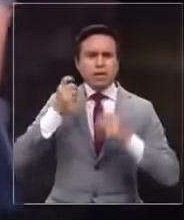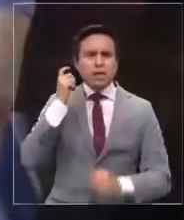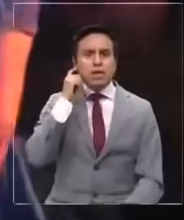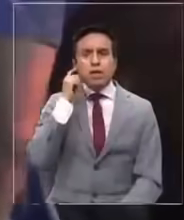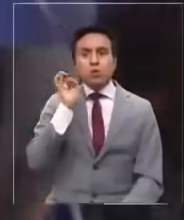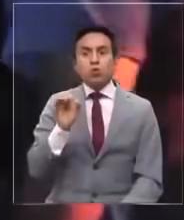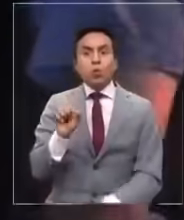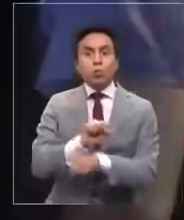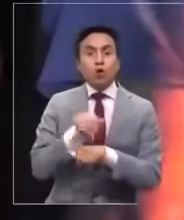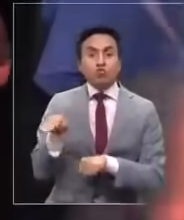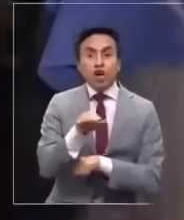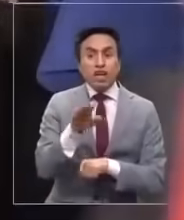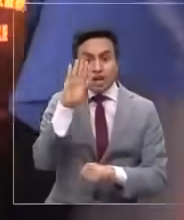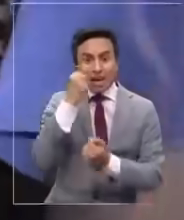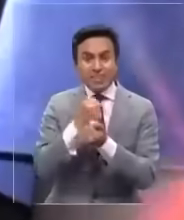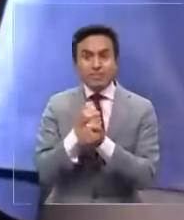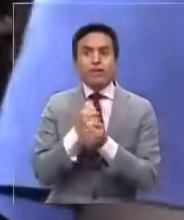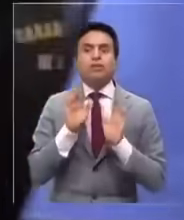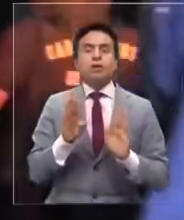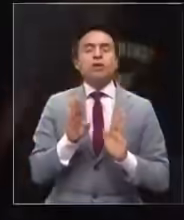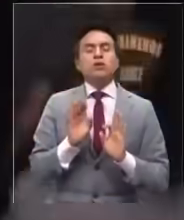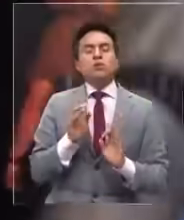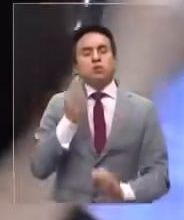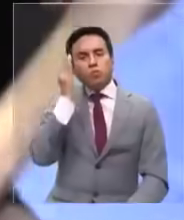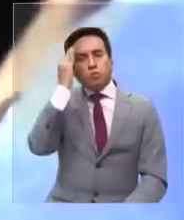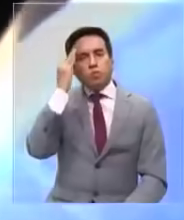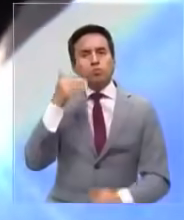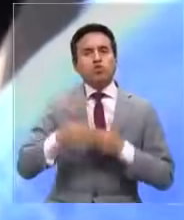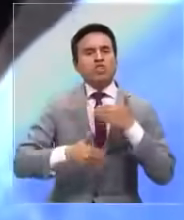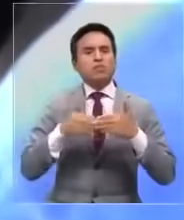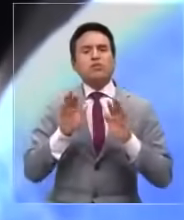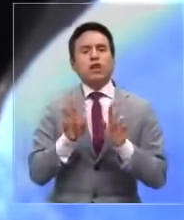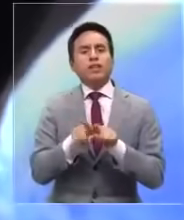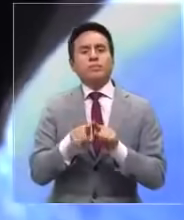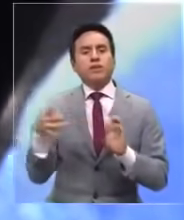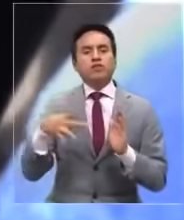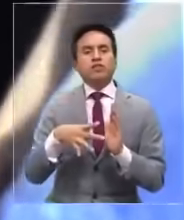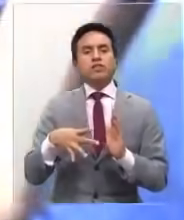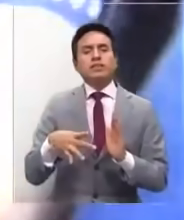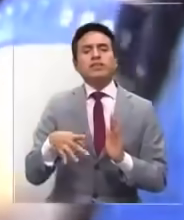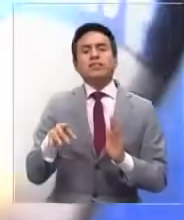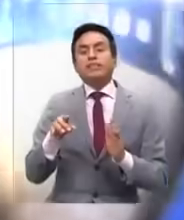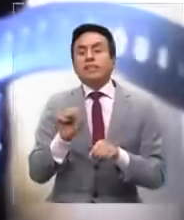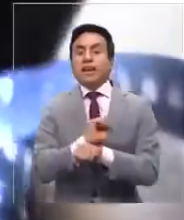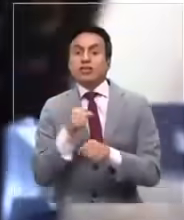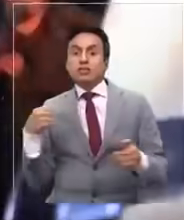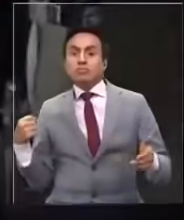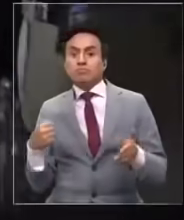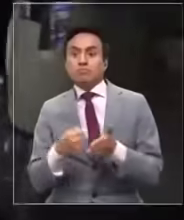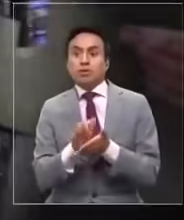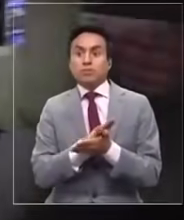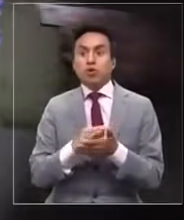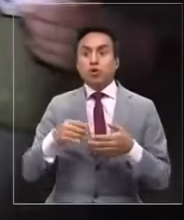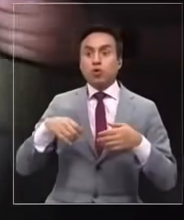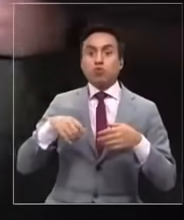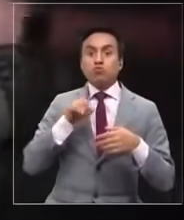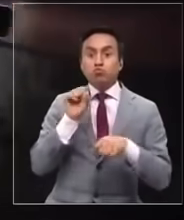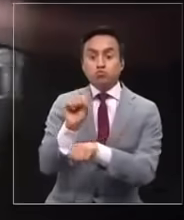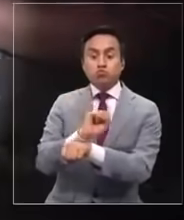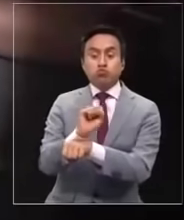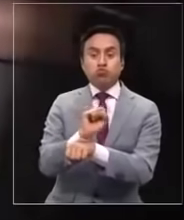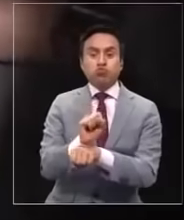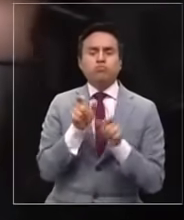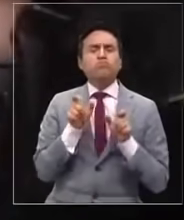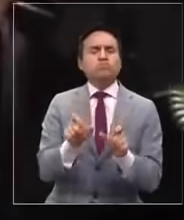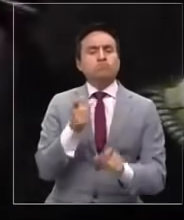Durante estos patrullajes es común que se adopten también varios procedimientos relacionados a infracciones de tránsito, como en el caso del conductor de este vehículo que